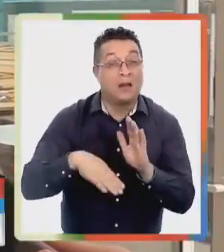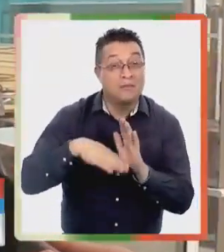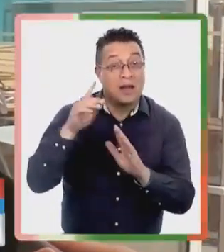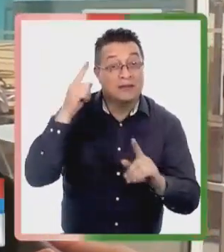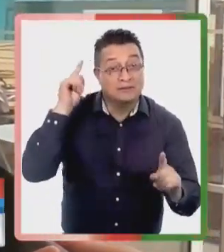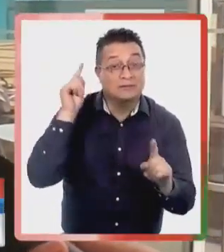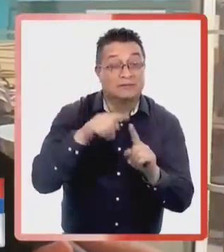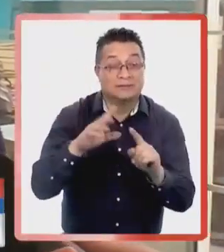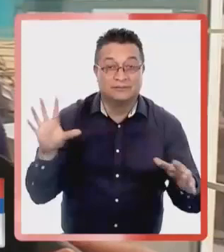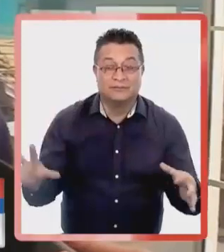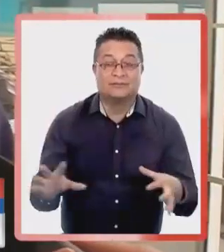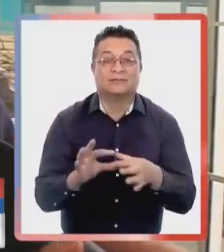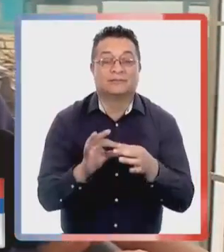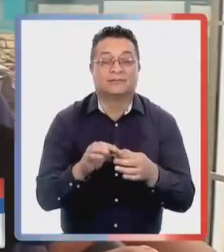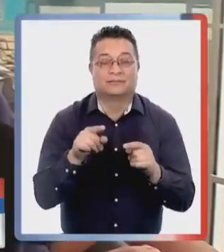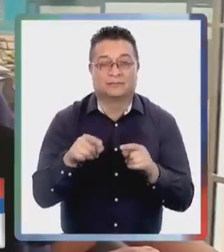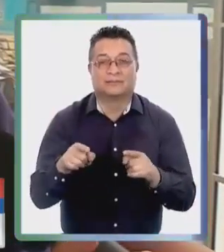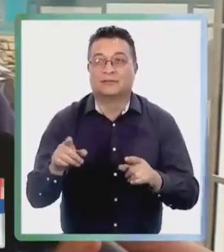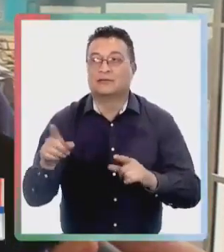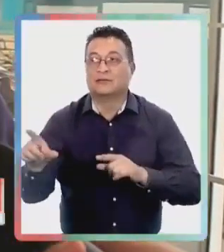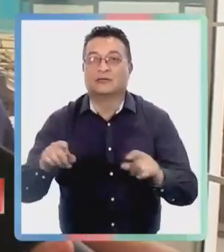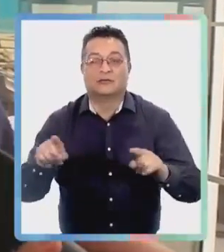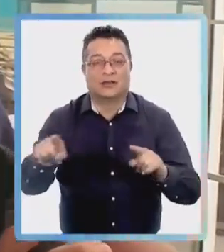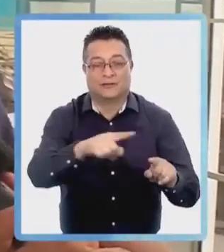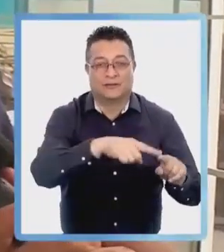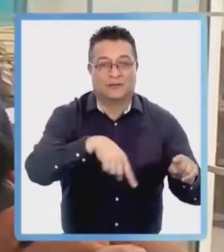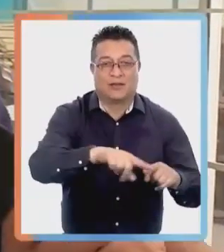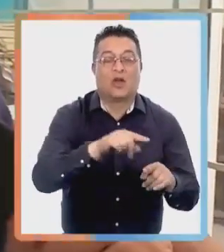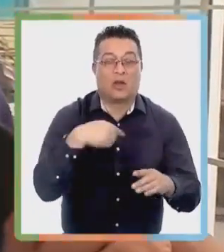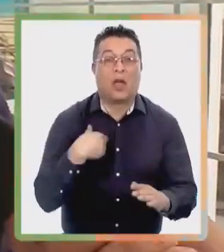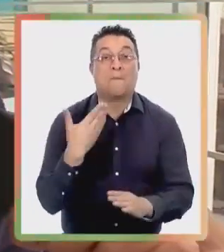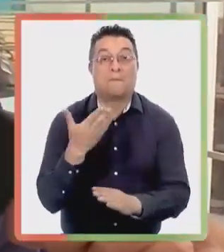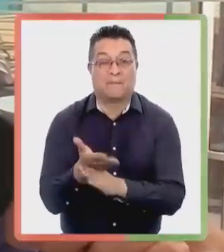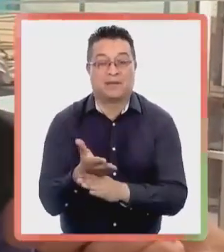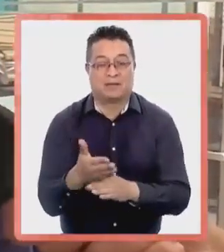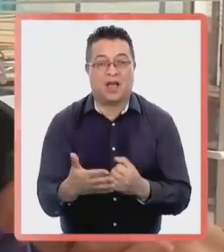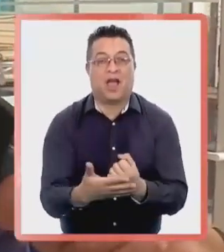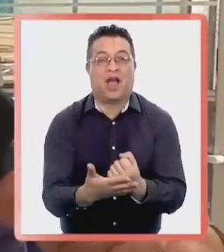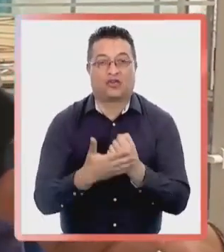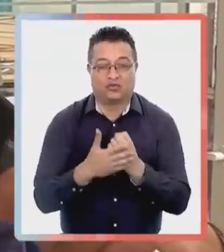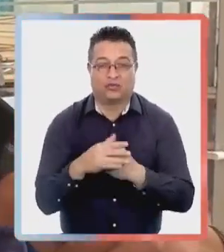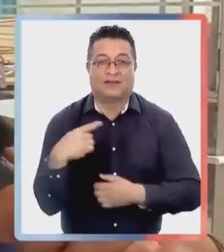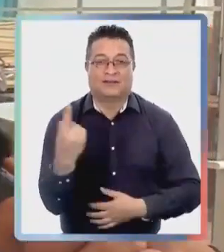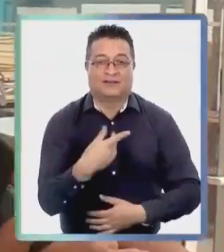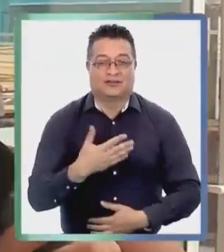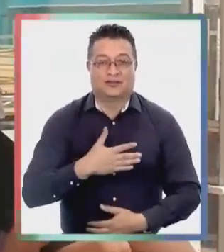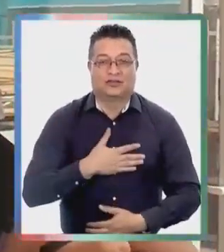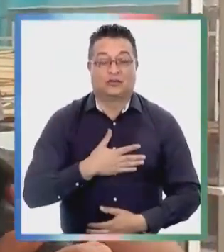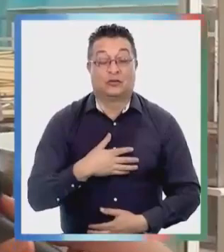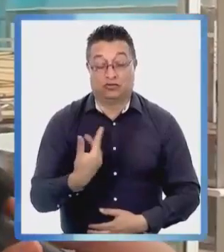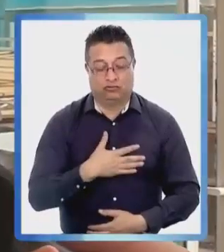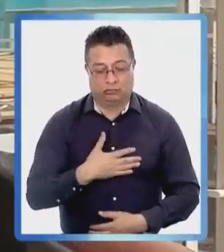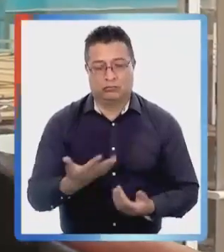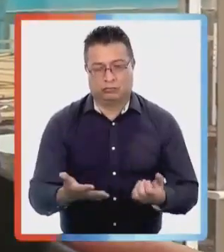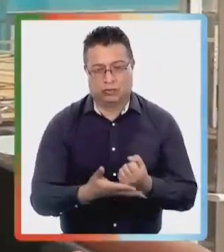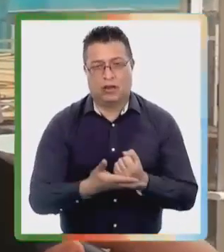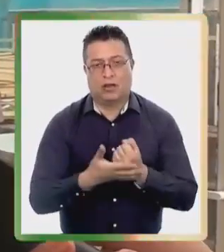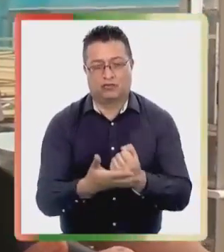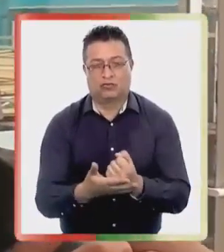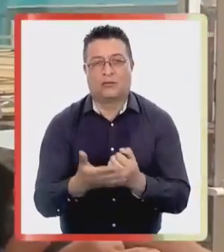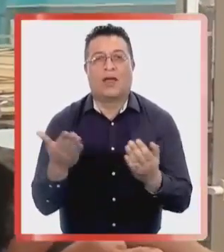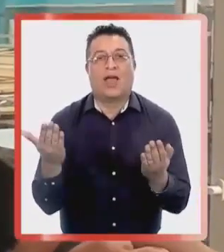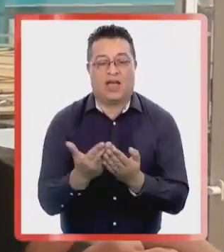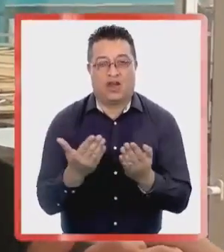sobre todo vinculándolo con el medio. Nos solicitaron el aporte nuestro. Y nosotros cooperamos